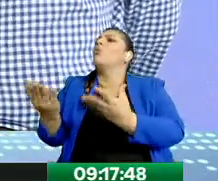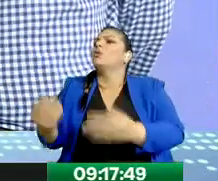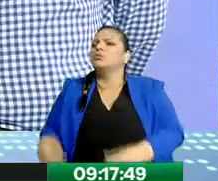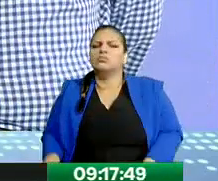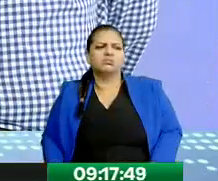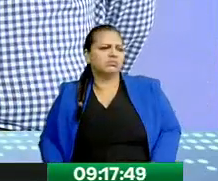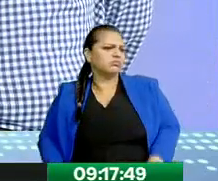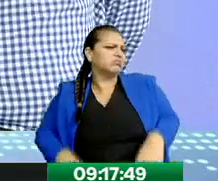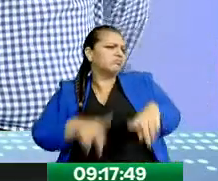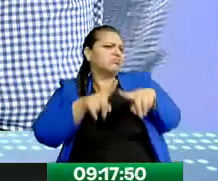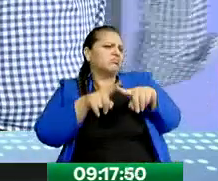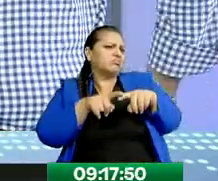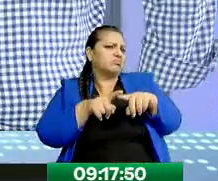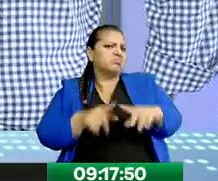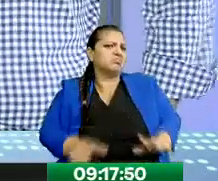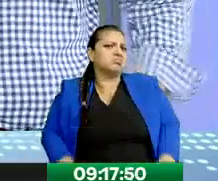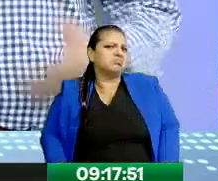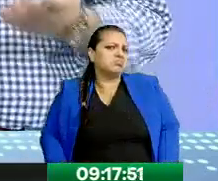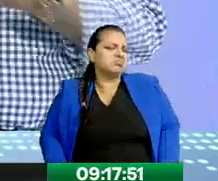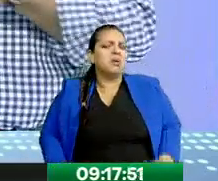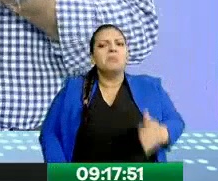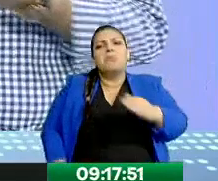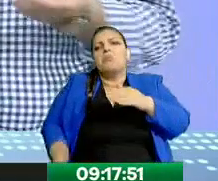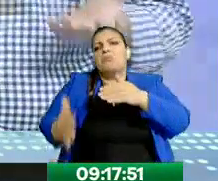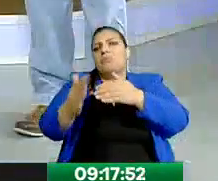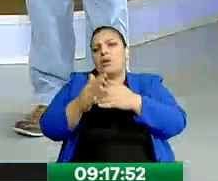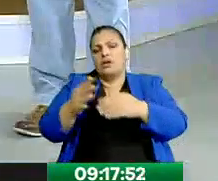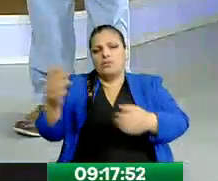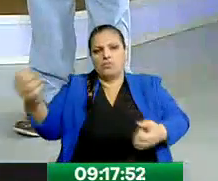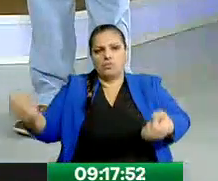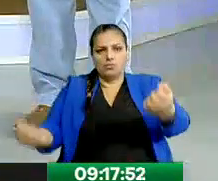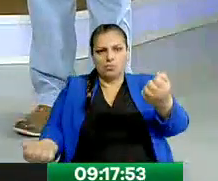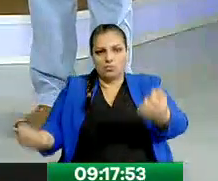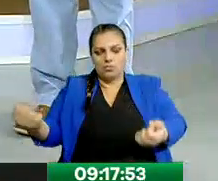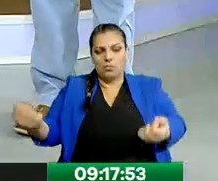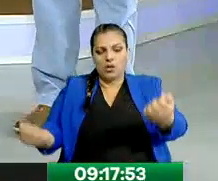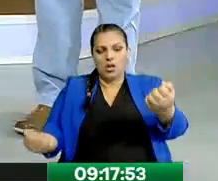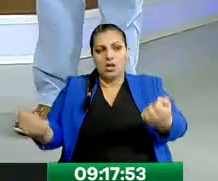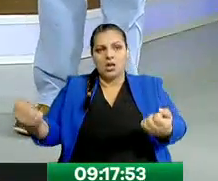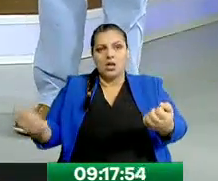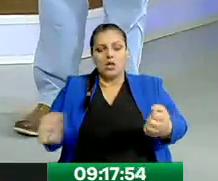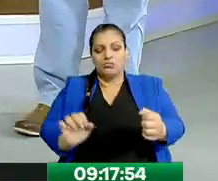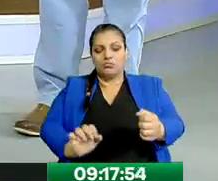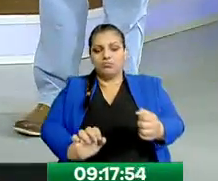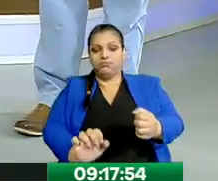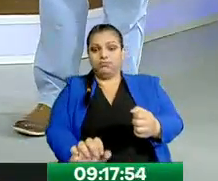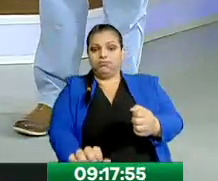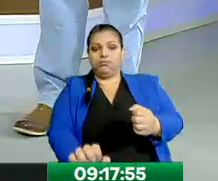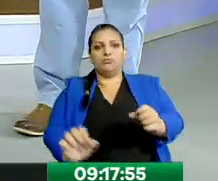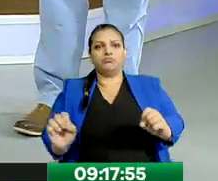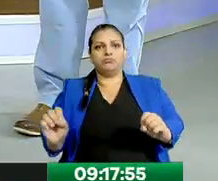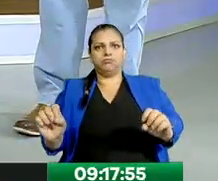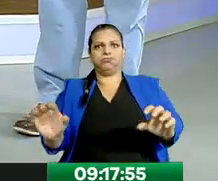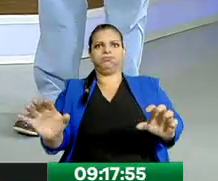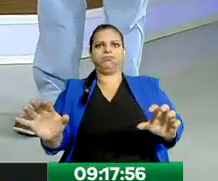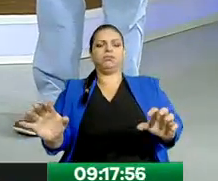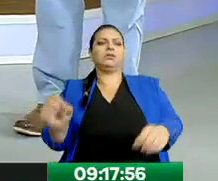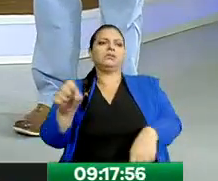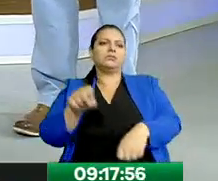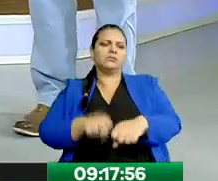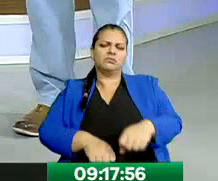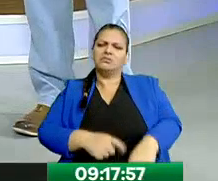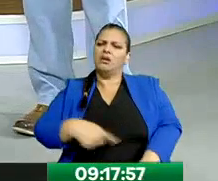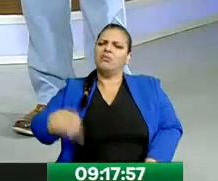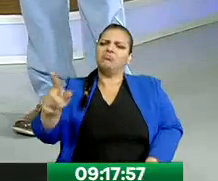200. Exactamente. No nos percatamos a veces de un detalle como la luz de freno que esté dañada. O podría ser algo ya mucho más, más complicado, que es